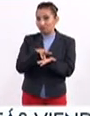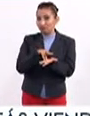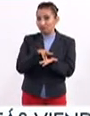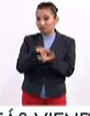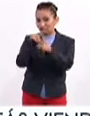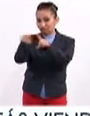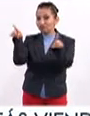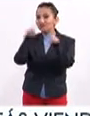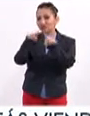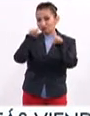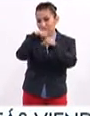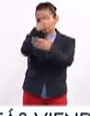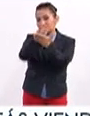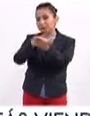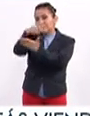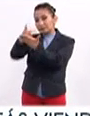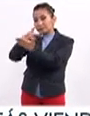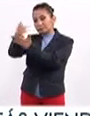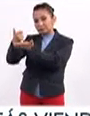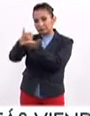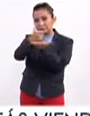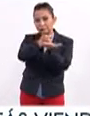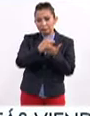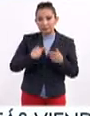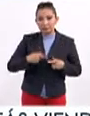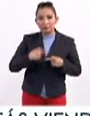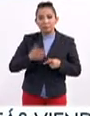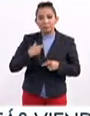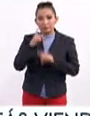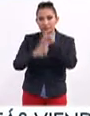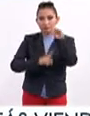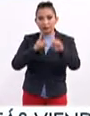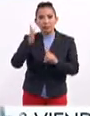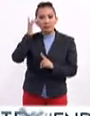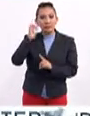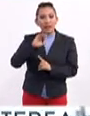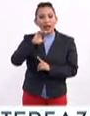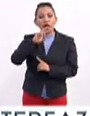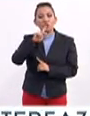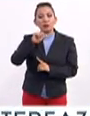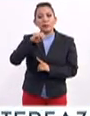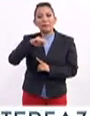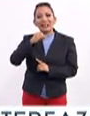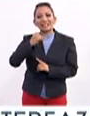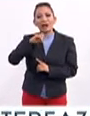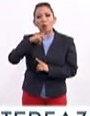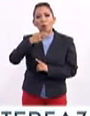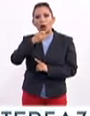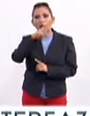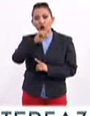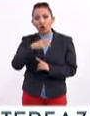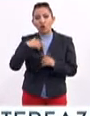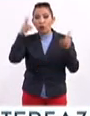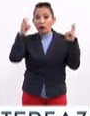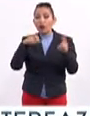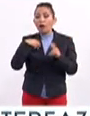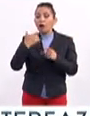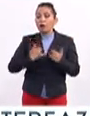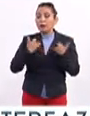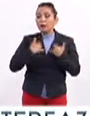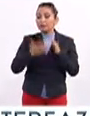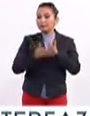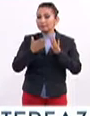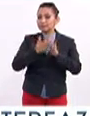de diversos programas sociales. En el Deportivo Santa Cruz Mellehualco presentó el programa Jóvenes Construyendo